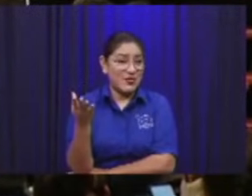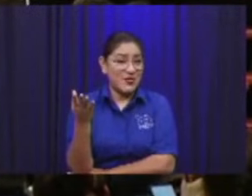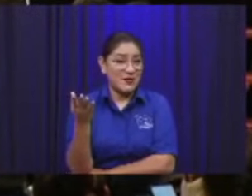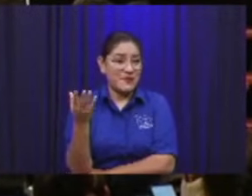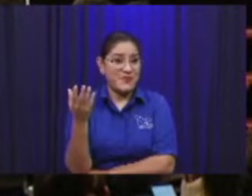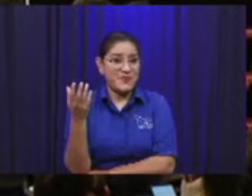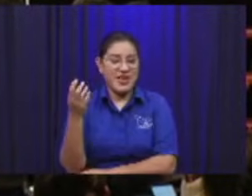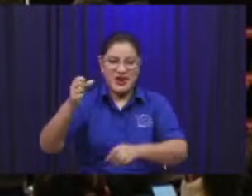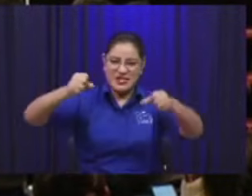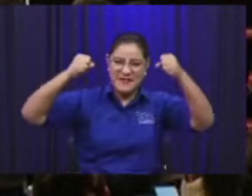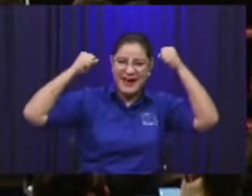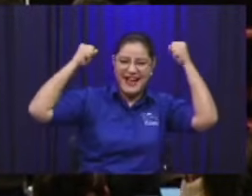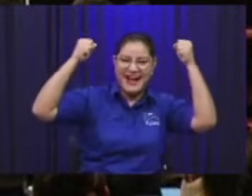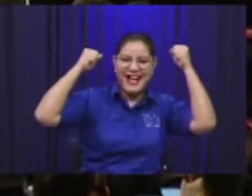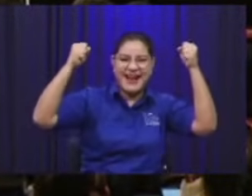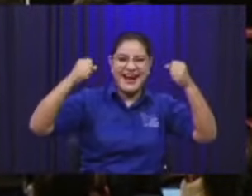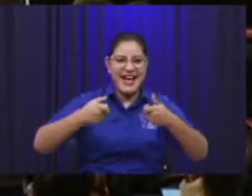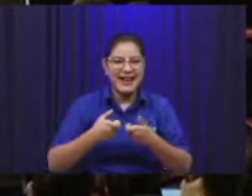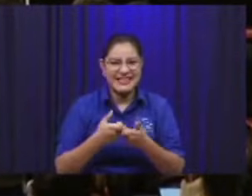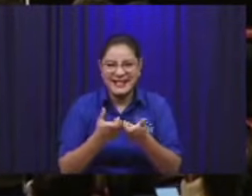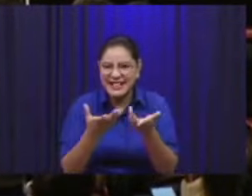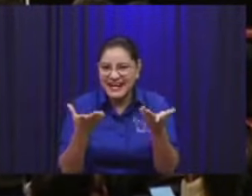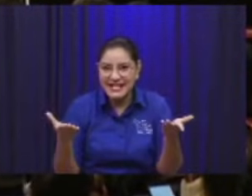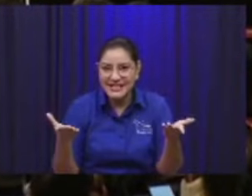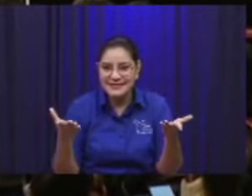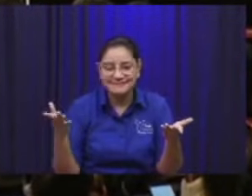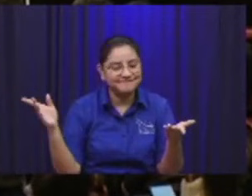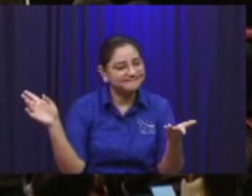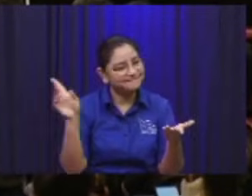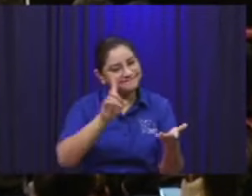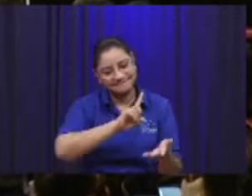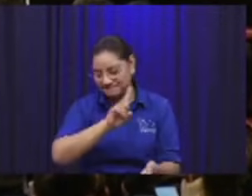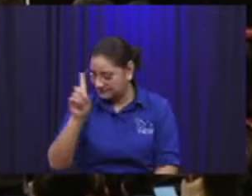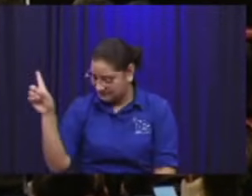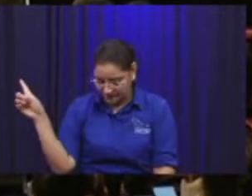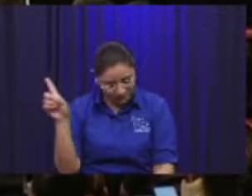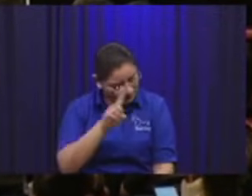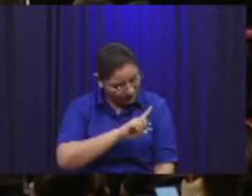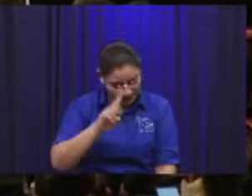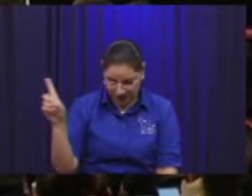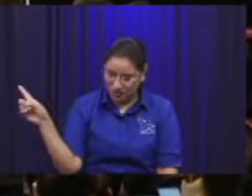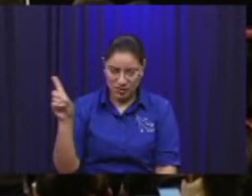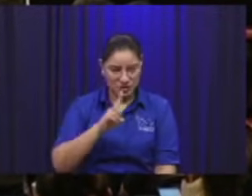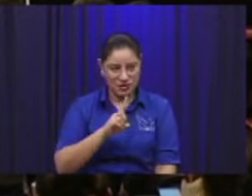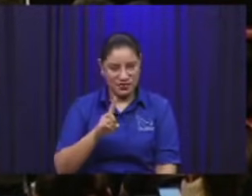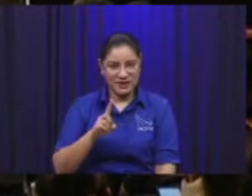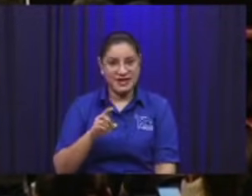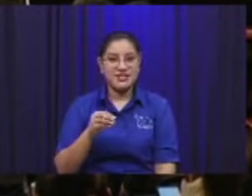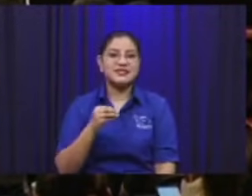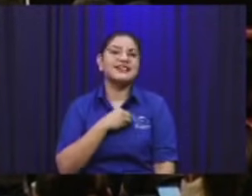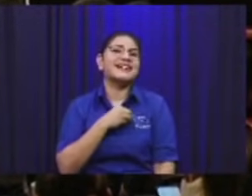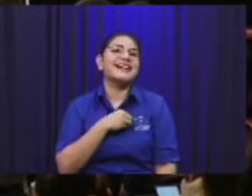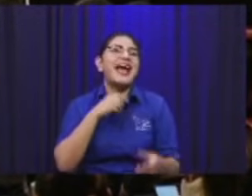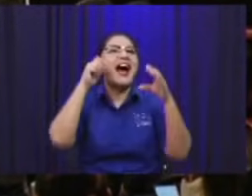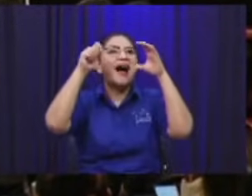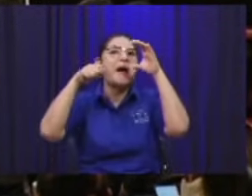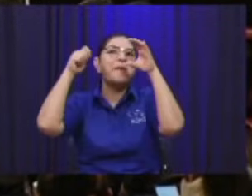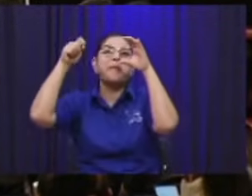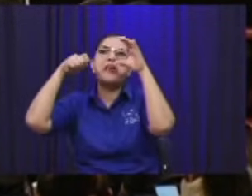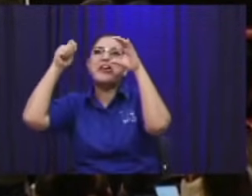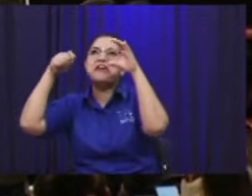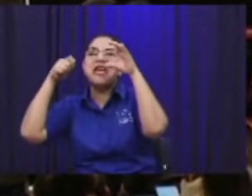éste es su riqueza no estamos hablando de eso si quería hacer un vídeo para criticarnos y todo